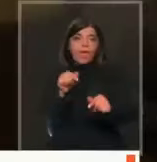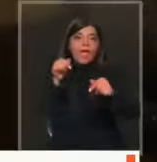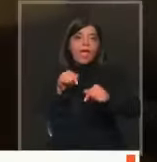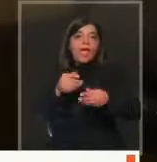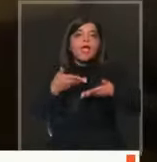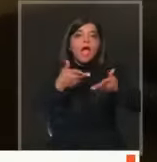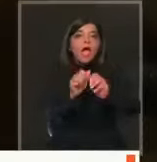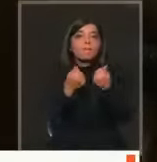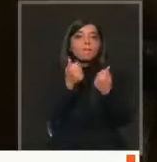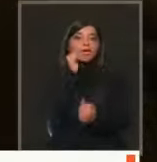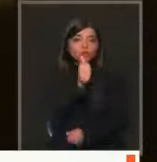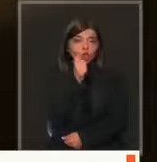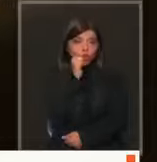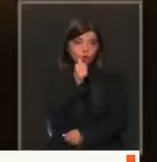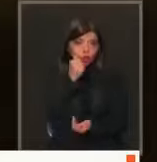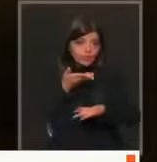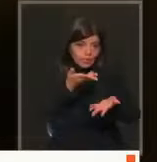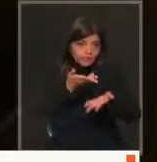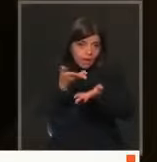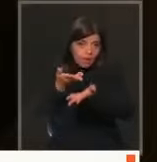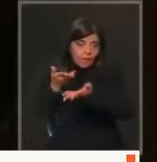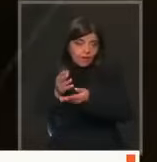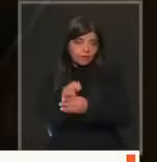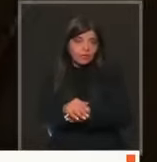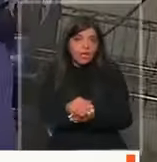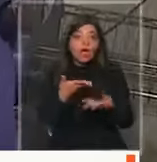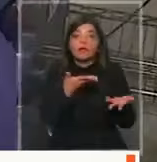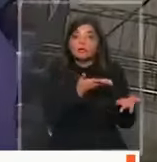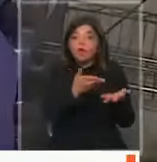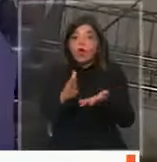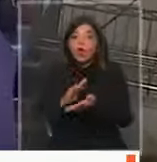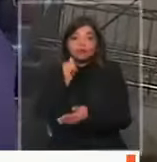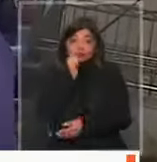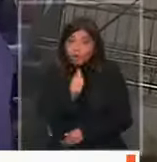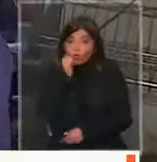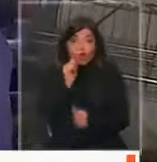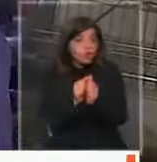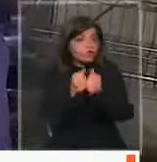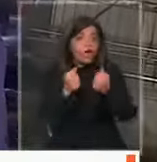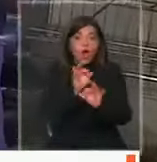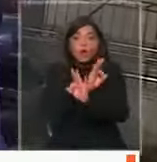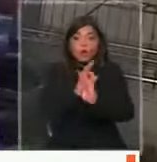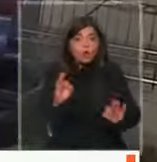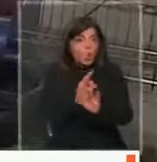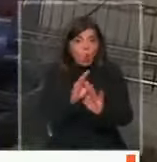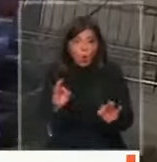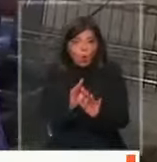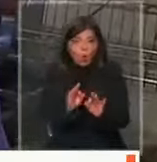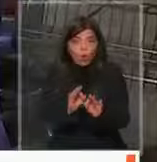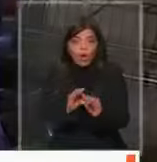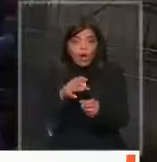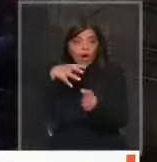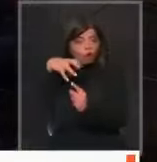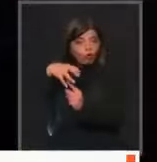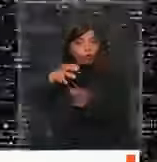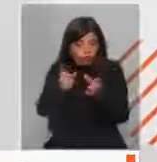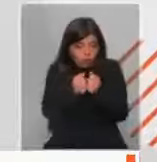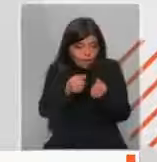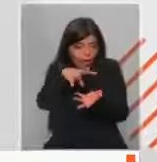pan diariamente y se va dando todos los días el pan y nunca el pan se ha dado con hongo.